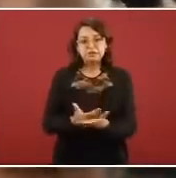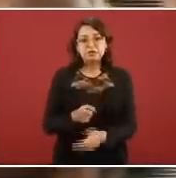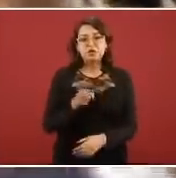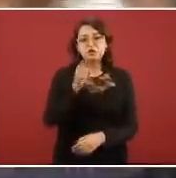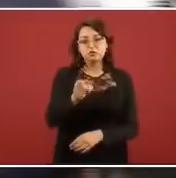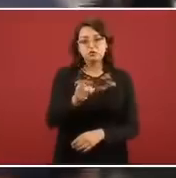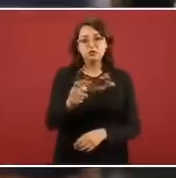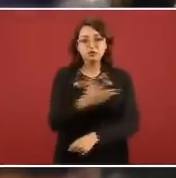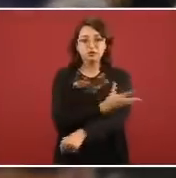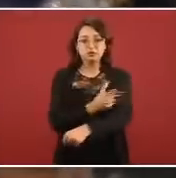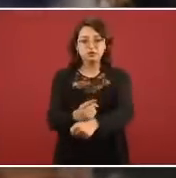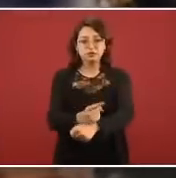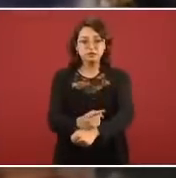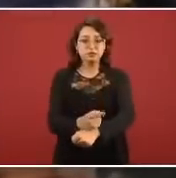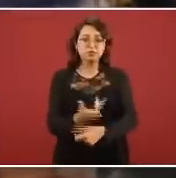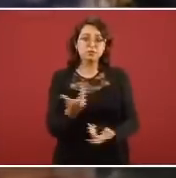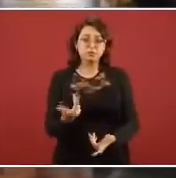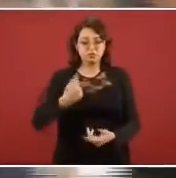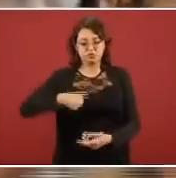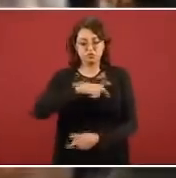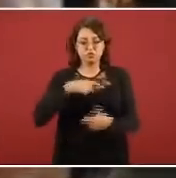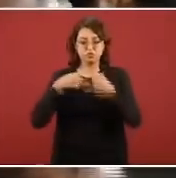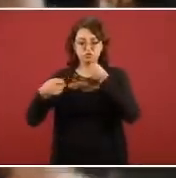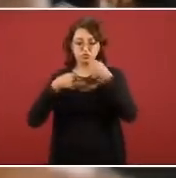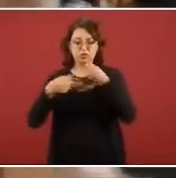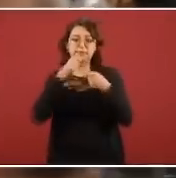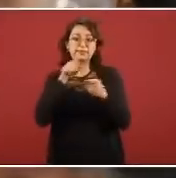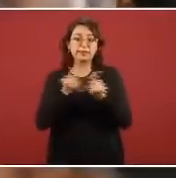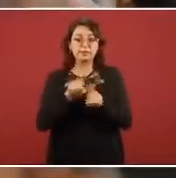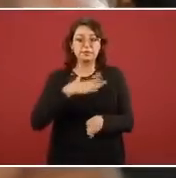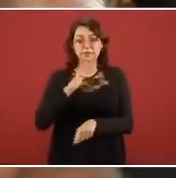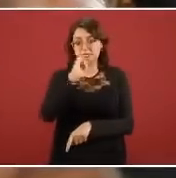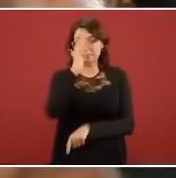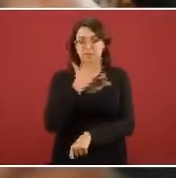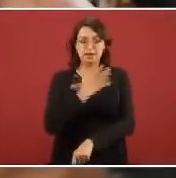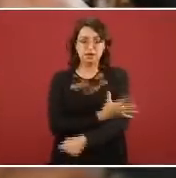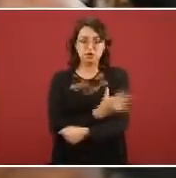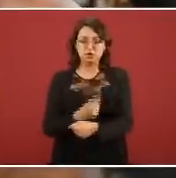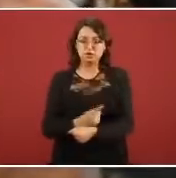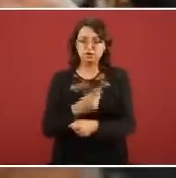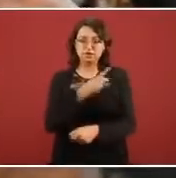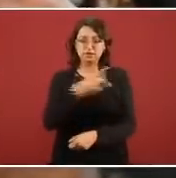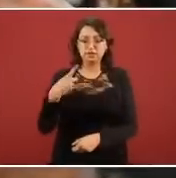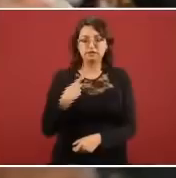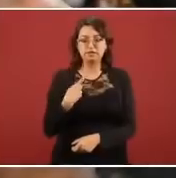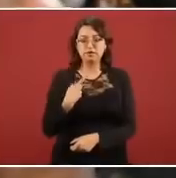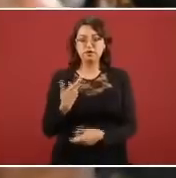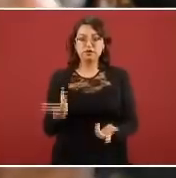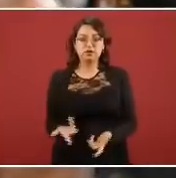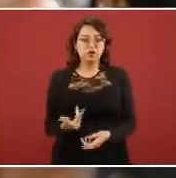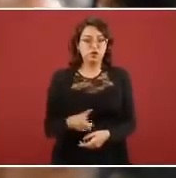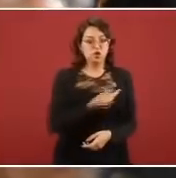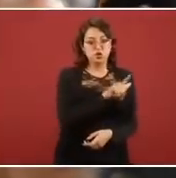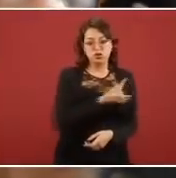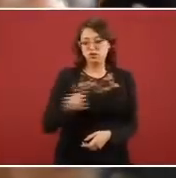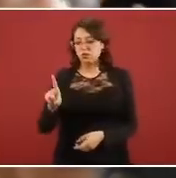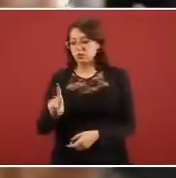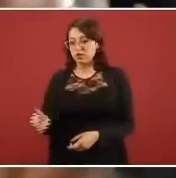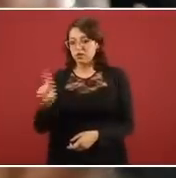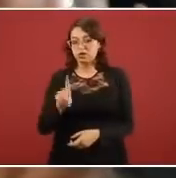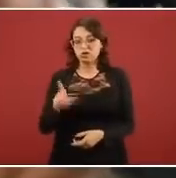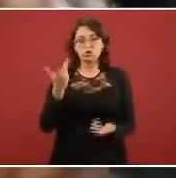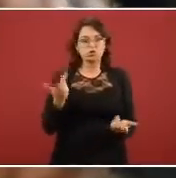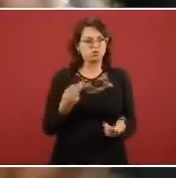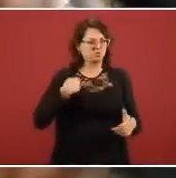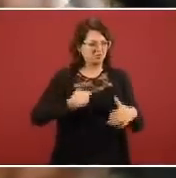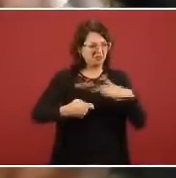es la honestidad, para un periodista lo más importante es su credibilidad, y no creo que se pueda estar coartando de lunes a domingo acusando de chayoteros.